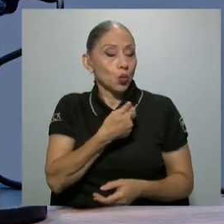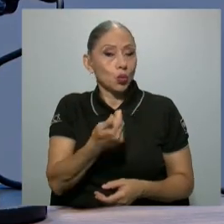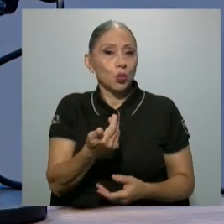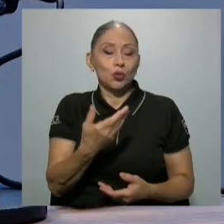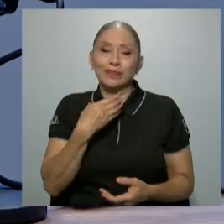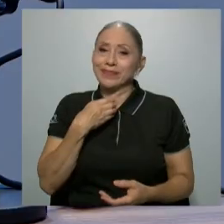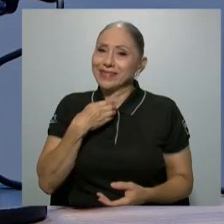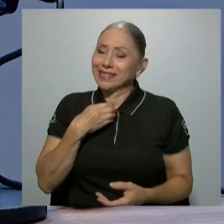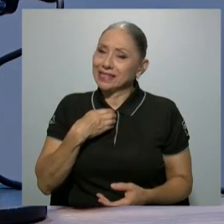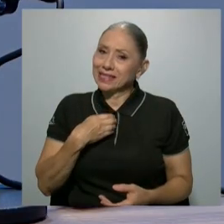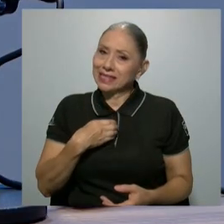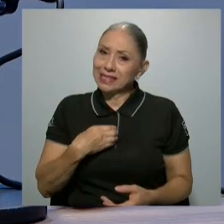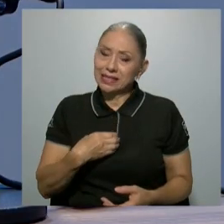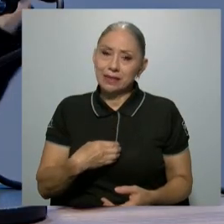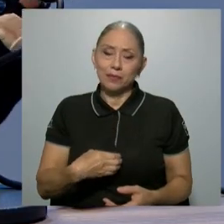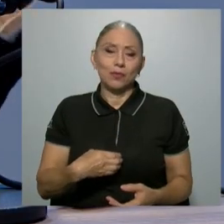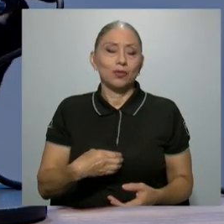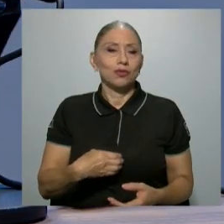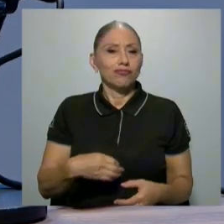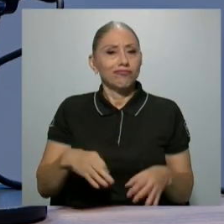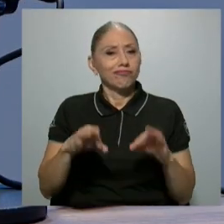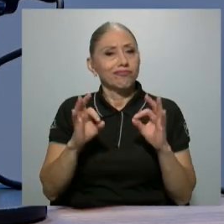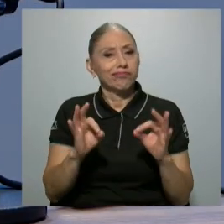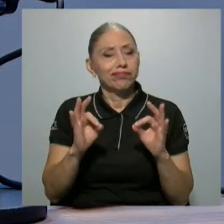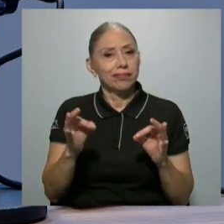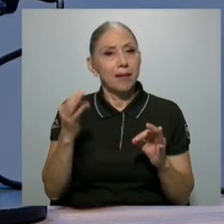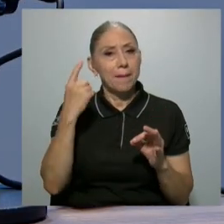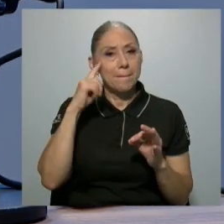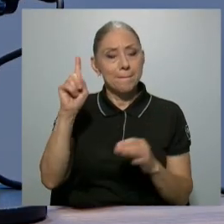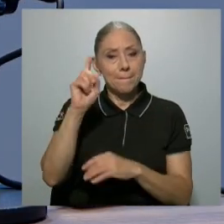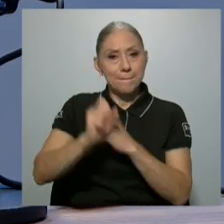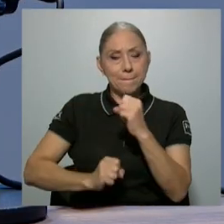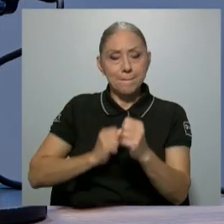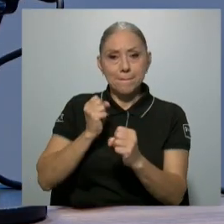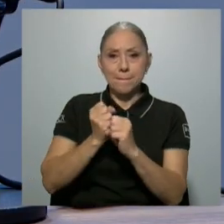deseos para 2026